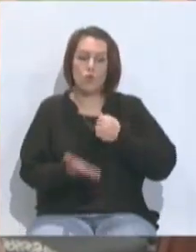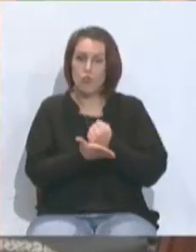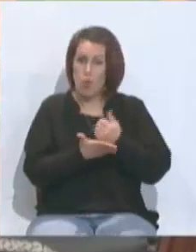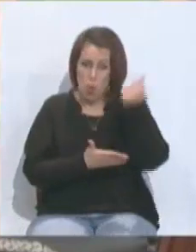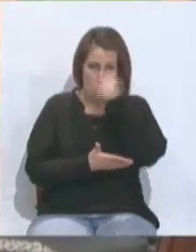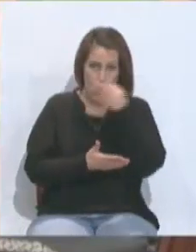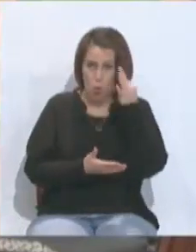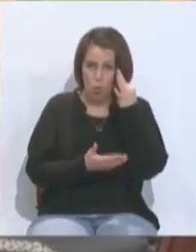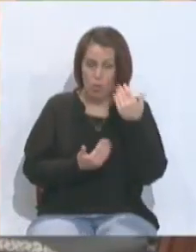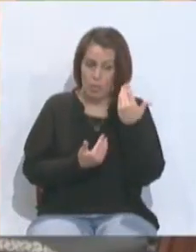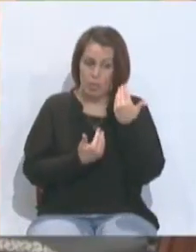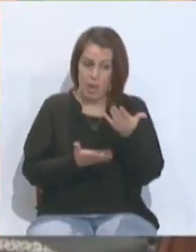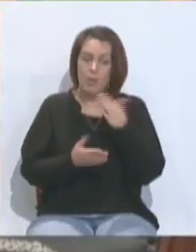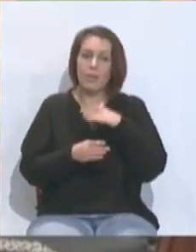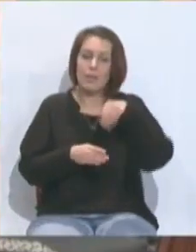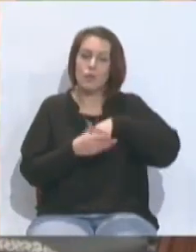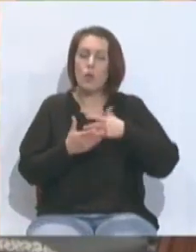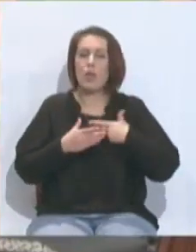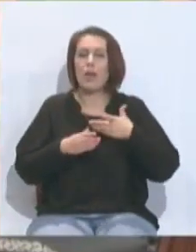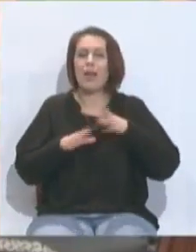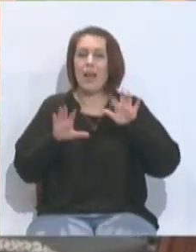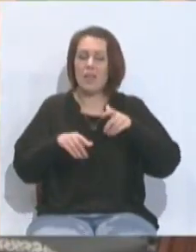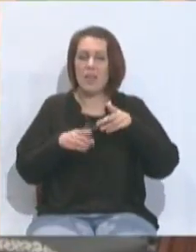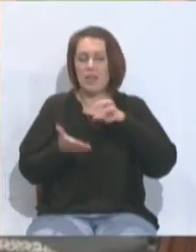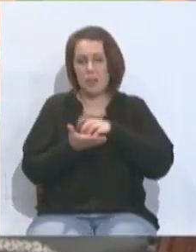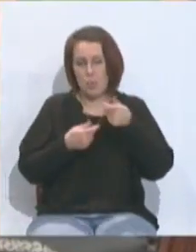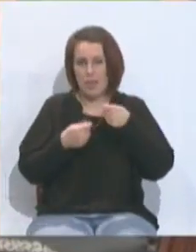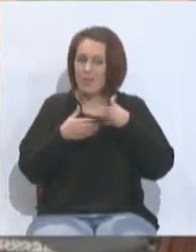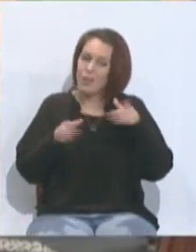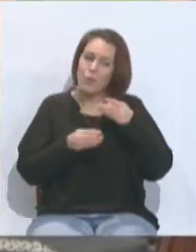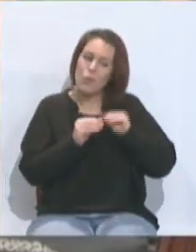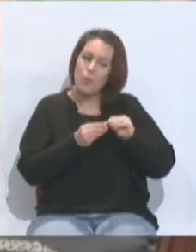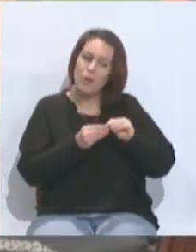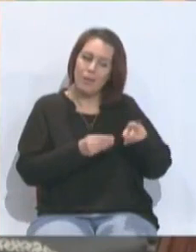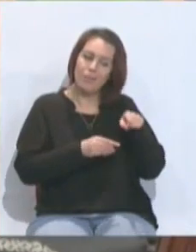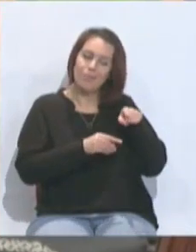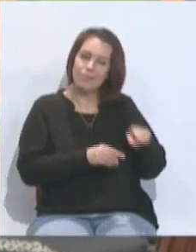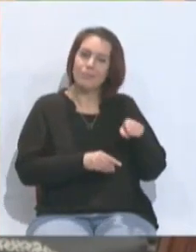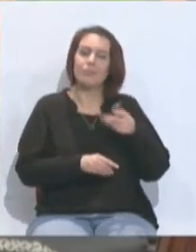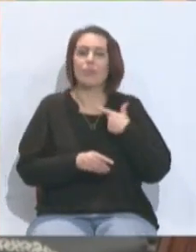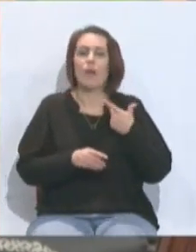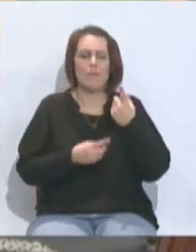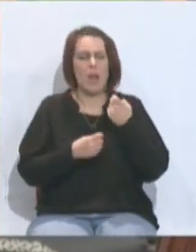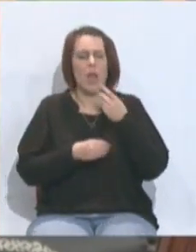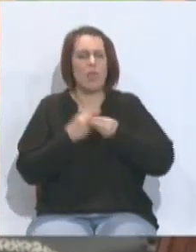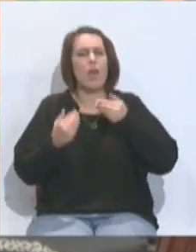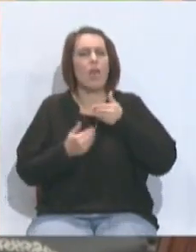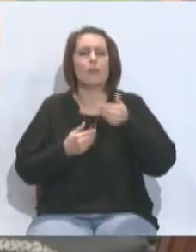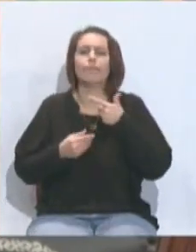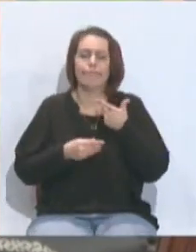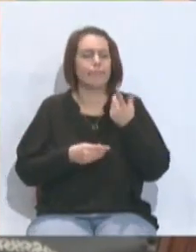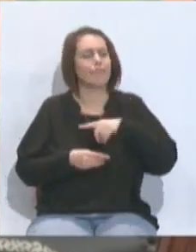socias de Cádiz Centro Comercial Abierto es de esta manera. Y yo pienso que nos queda mucho por hacer y que vamos a hacer, porque yo pienso que hay